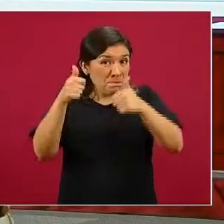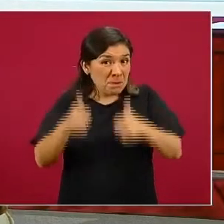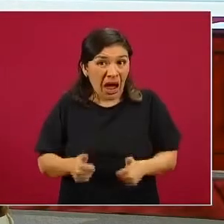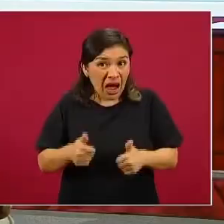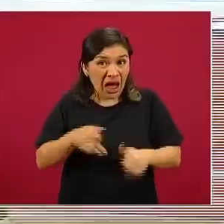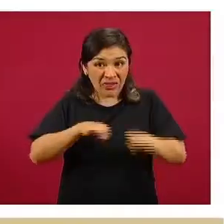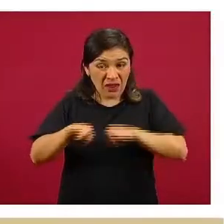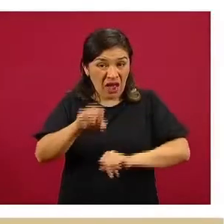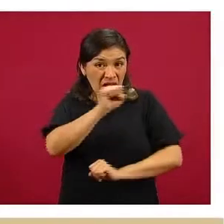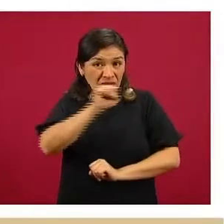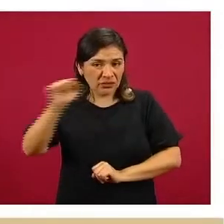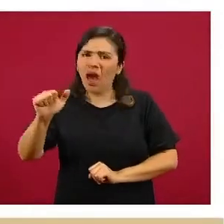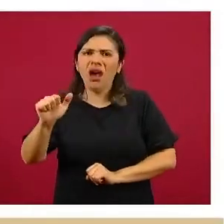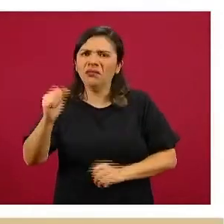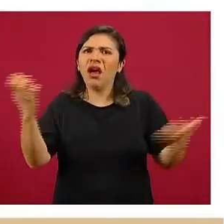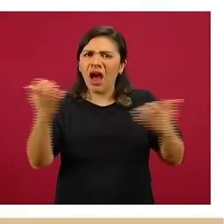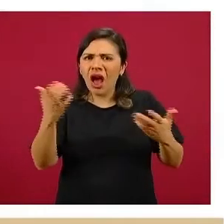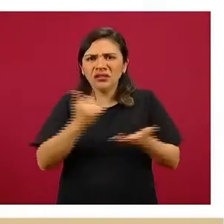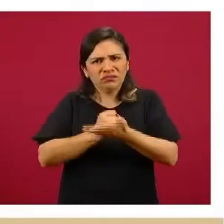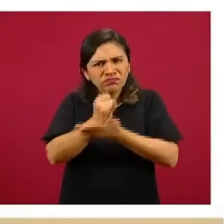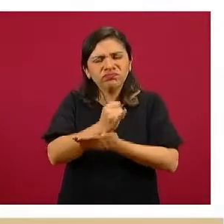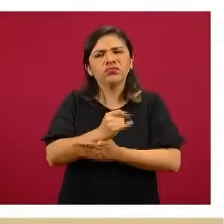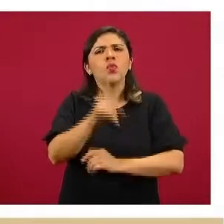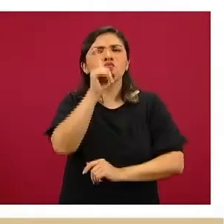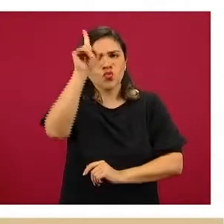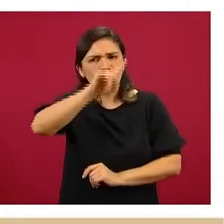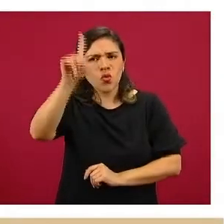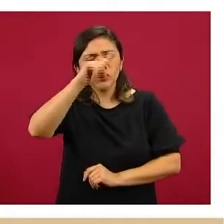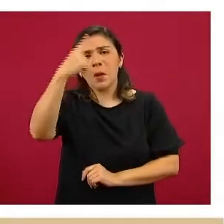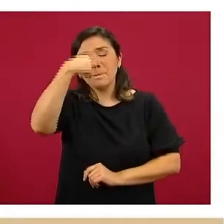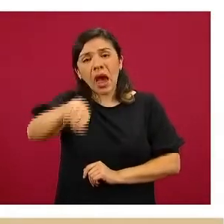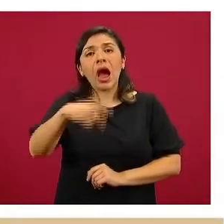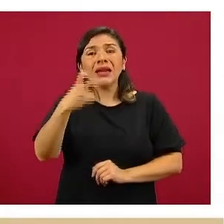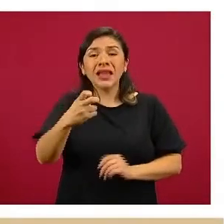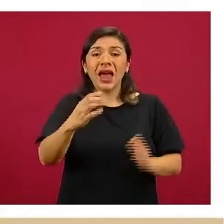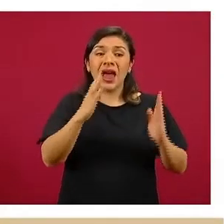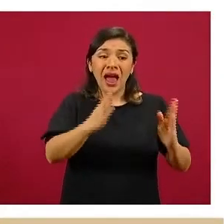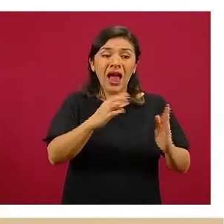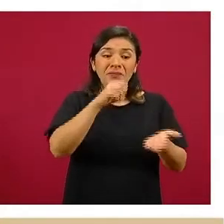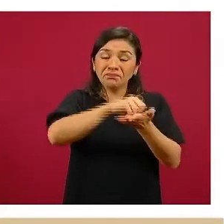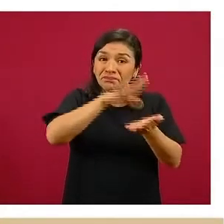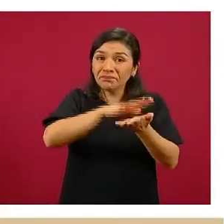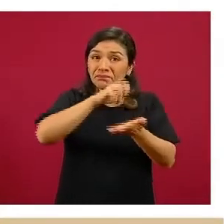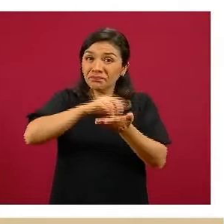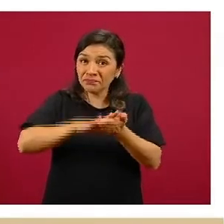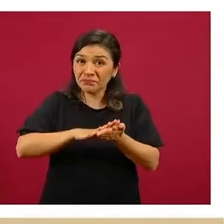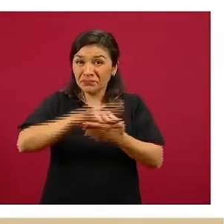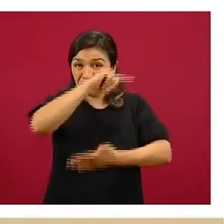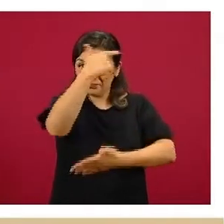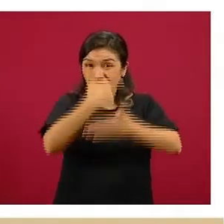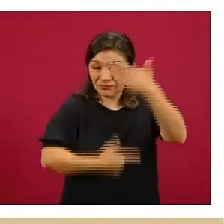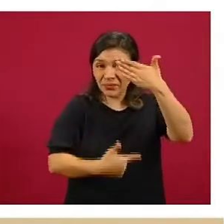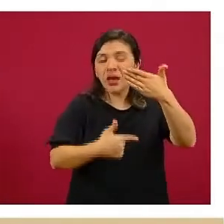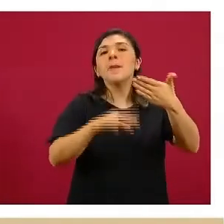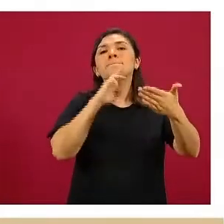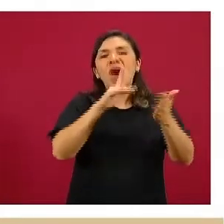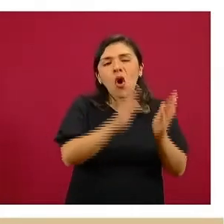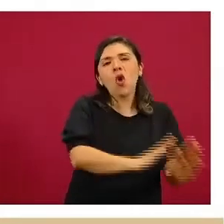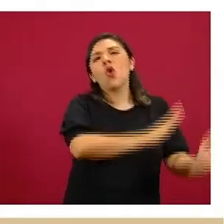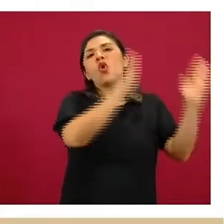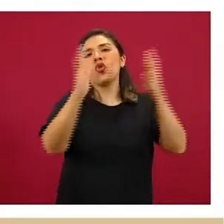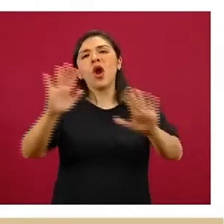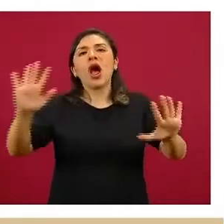la Secretaría de Salud emitió una recomendación para postergar los trasplantes que se pudieran